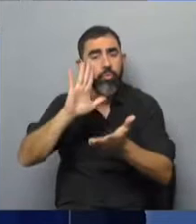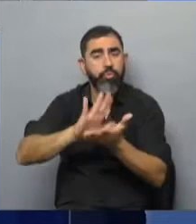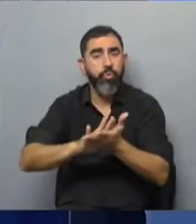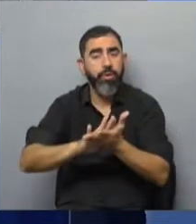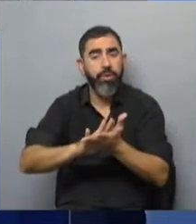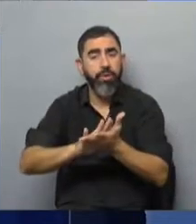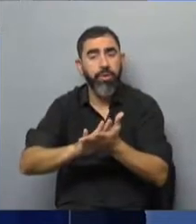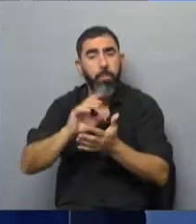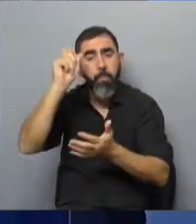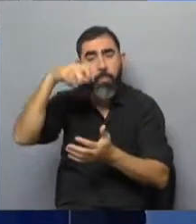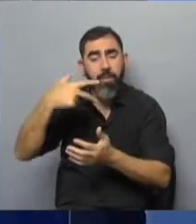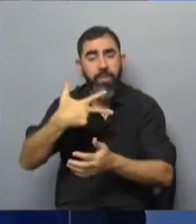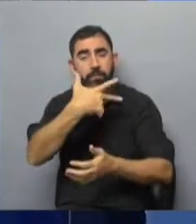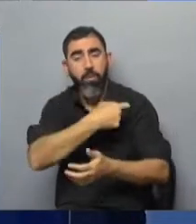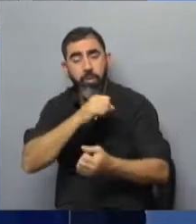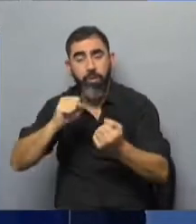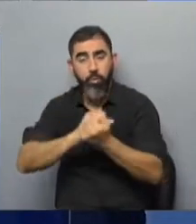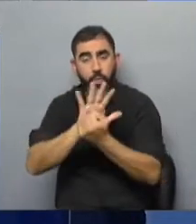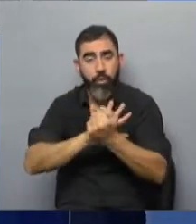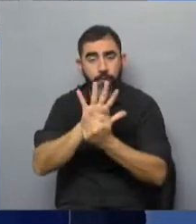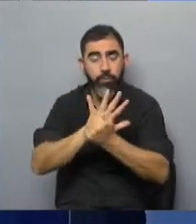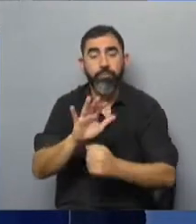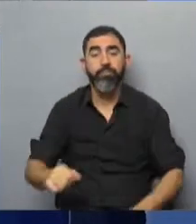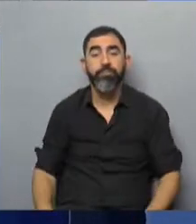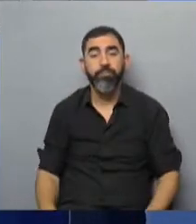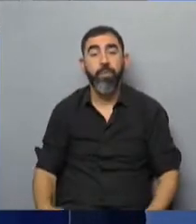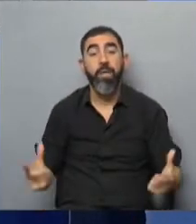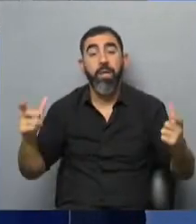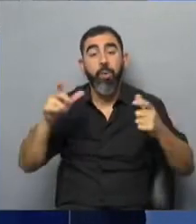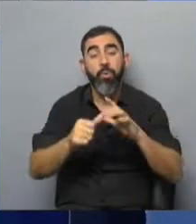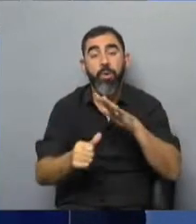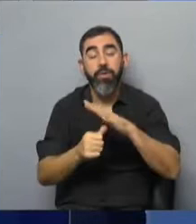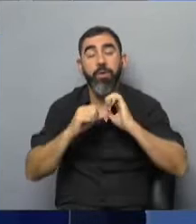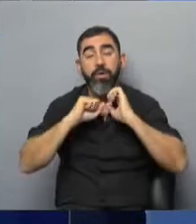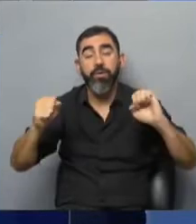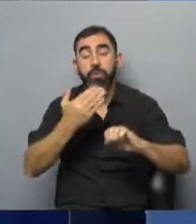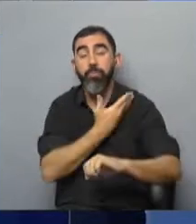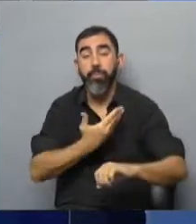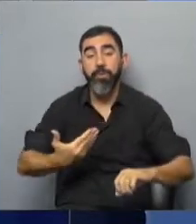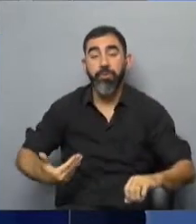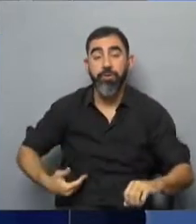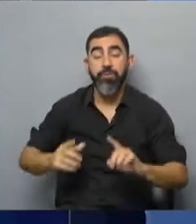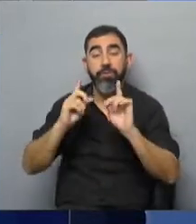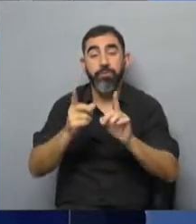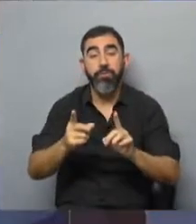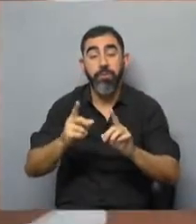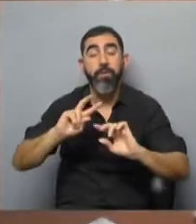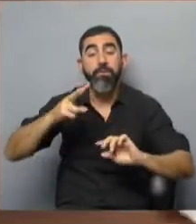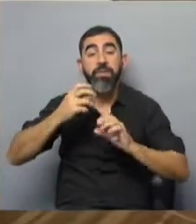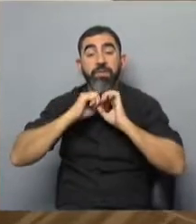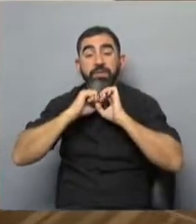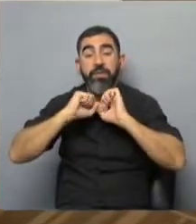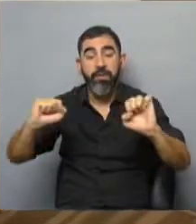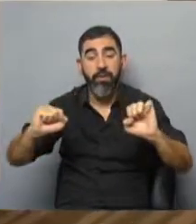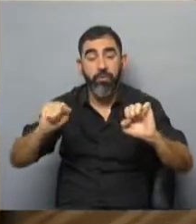fue el plan de vacunación contra el COVID-19. La reunión es encabezada por el secretario de la Presidencia, Álvaro Delgado, el prosecretario